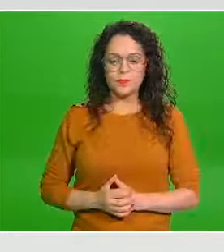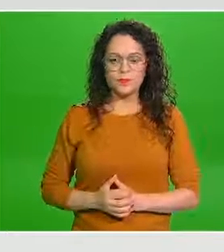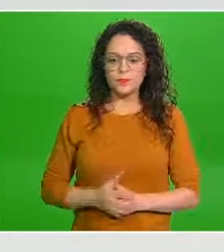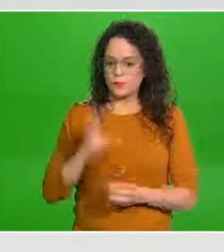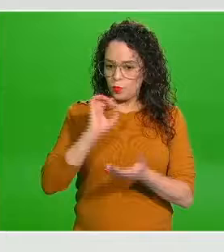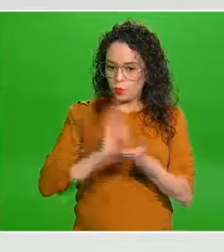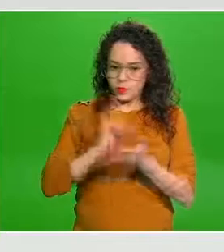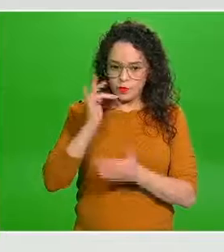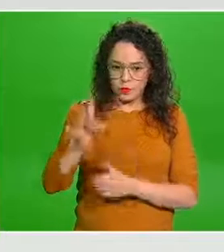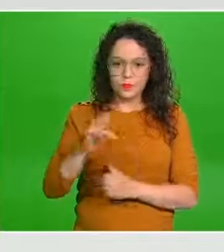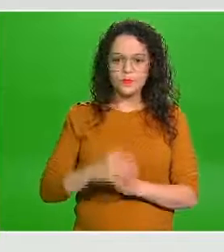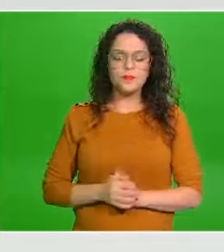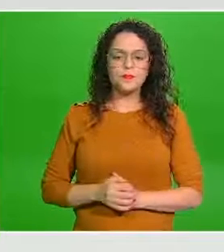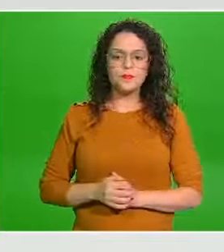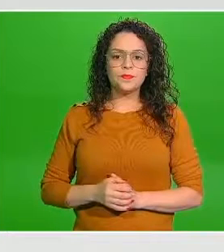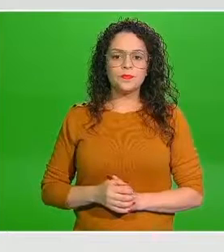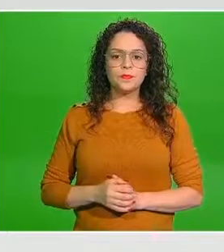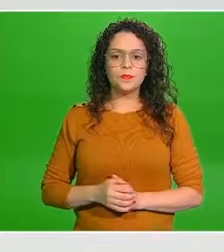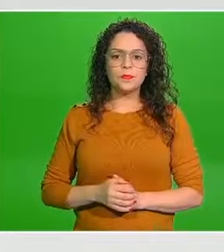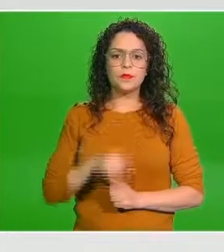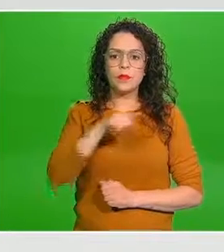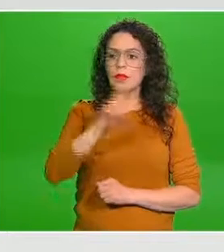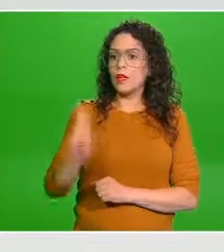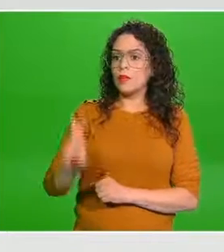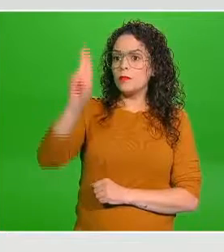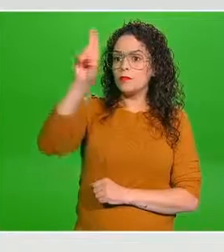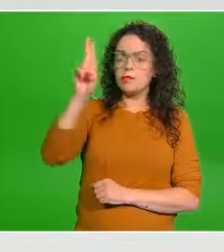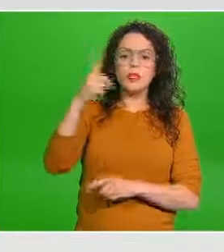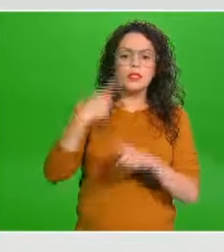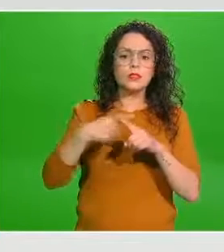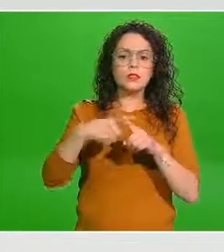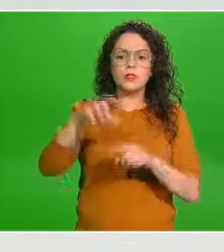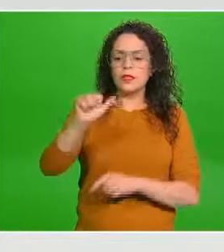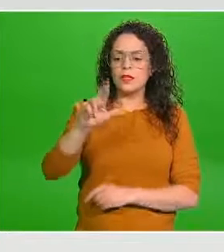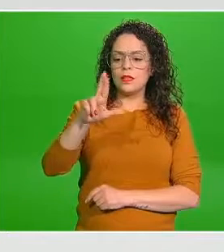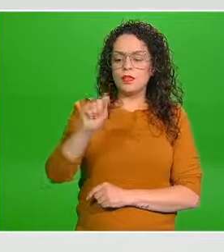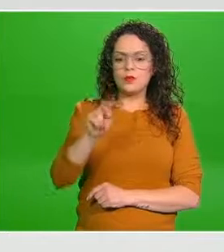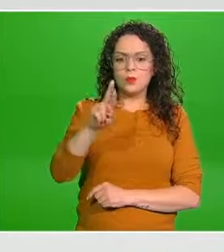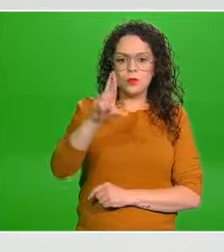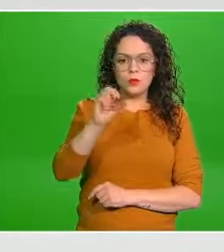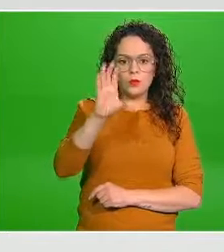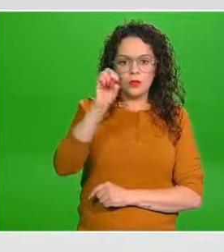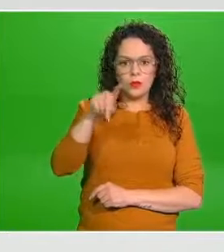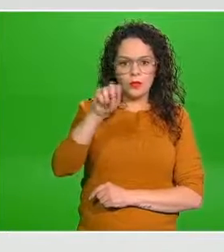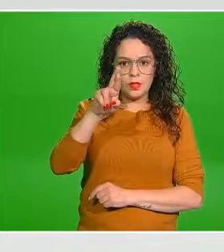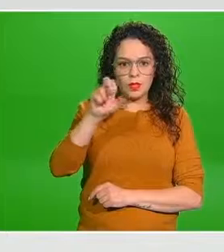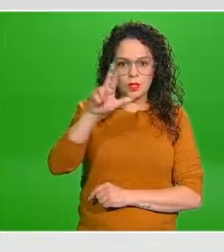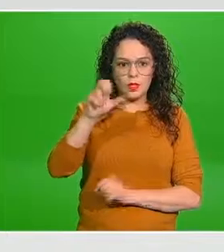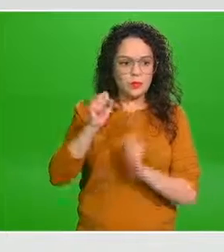Muchas gracias. Tenemos también entonces ya la mano levantada de Arturo Contreras. Estimado Arturo, por favor, adelante.